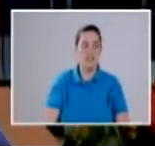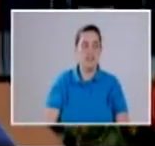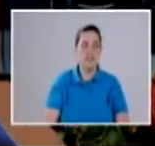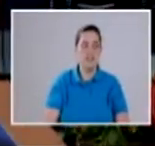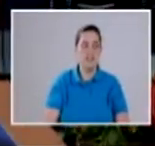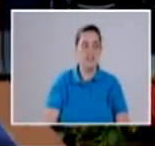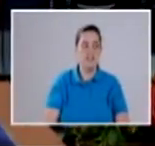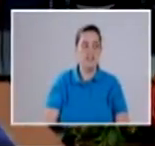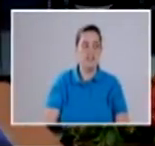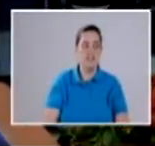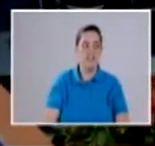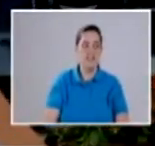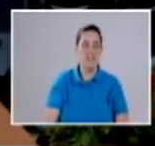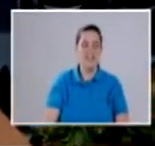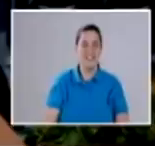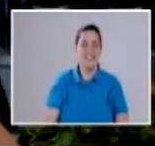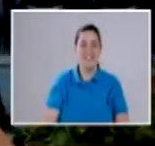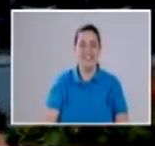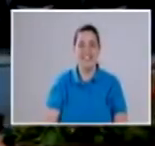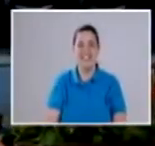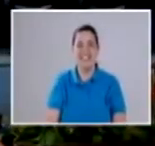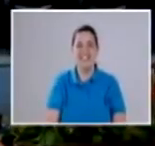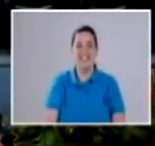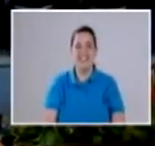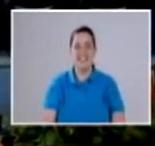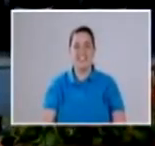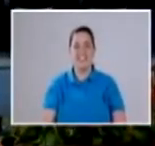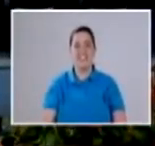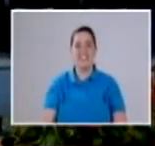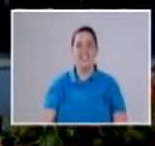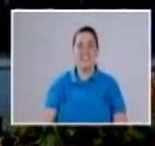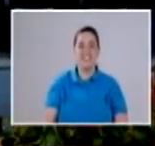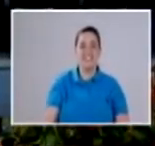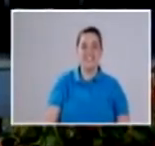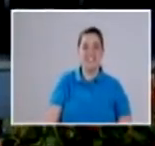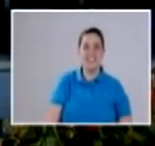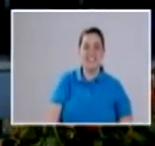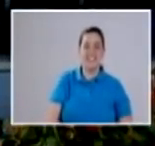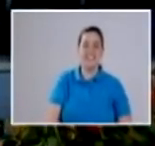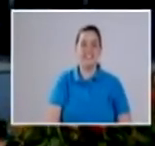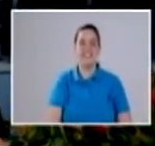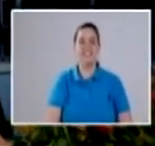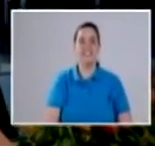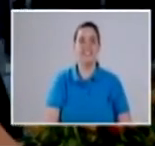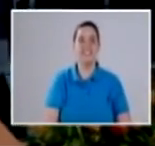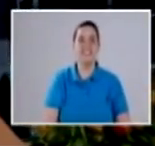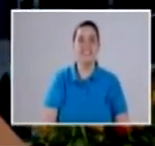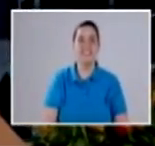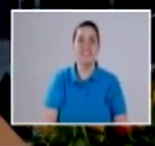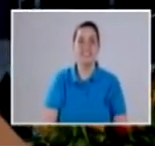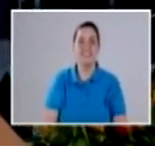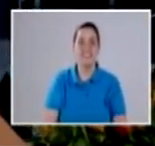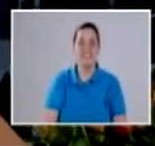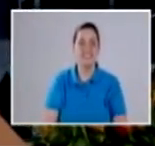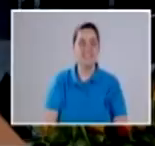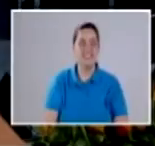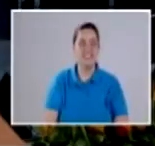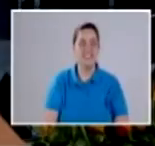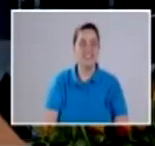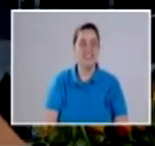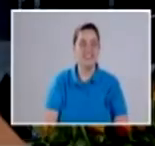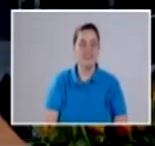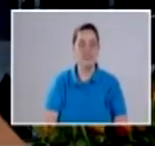No importa el trayecto sinuoso, lleno de tierra y de obstáculos que estés pasando en este